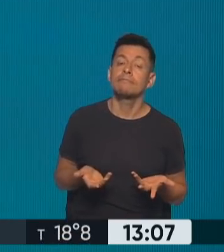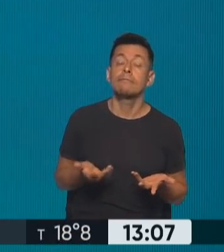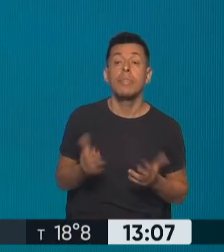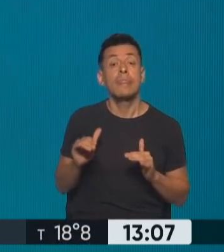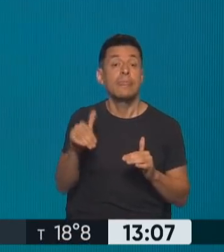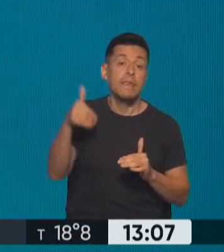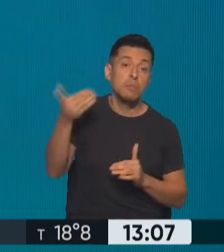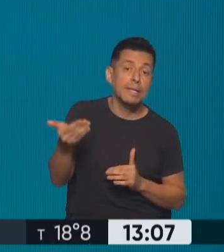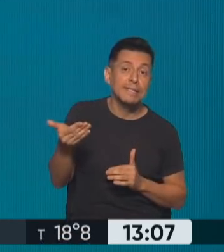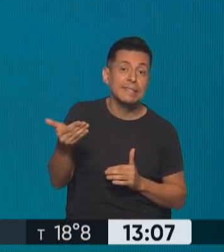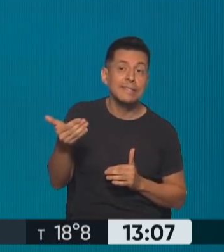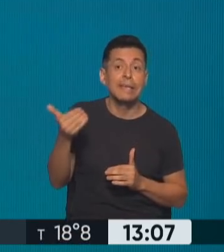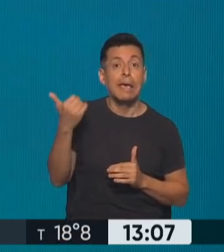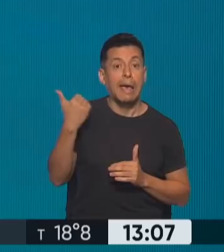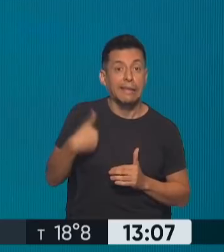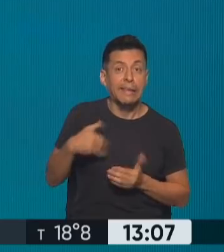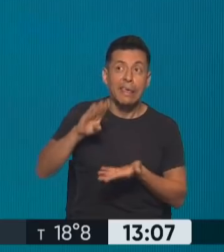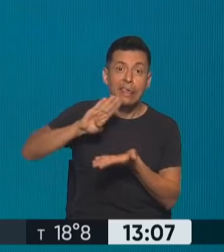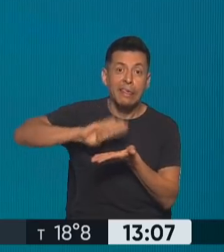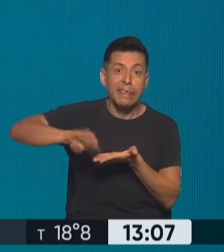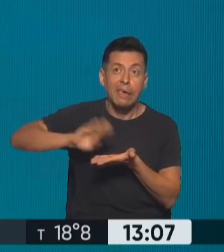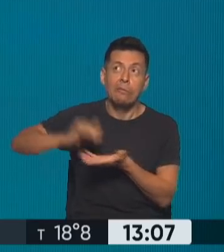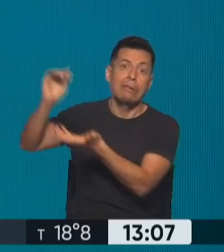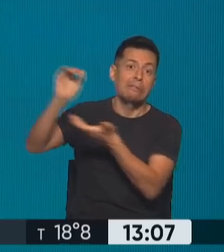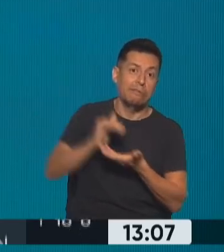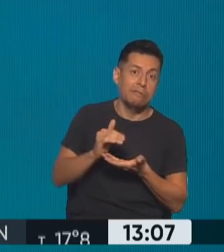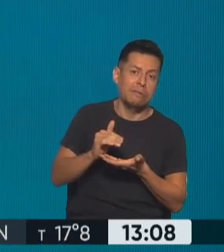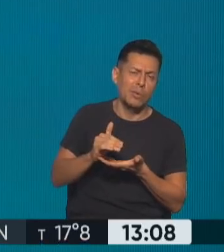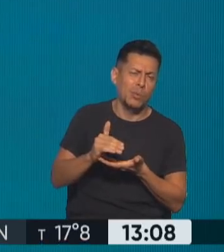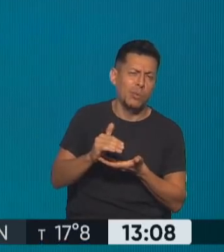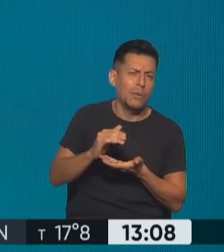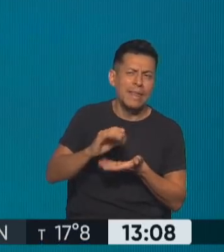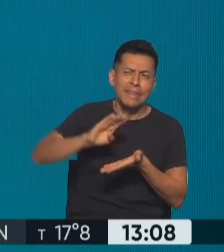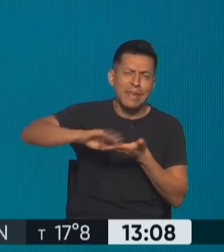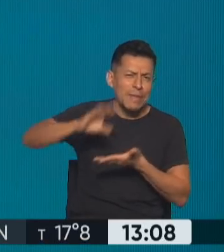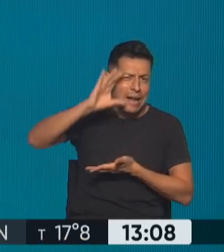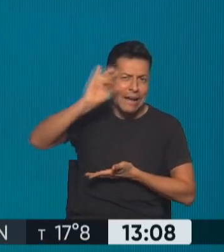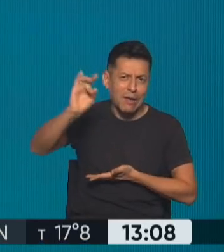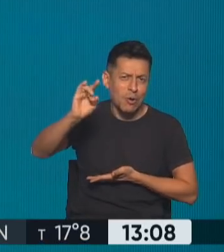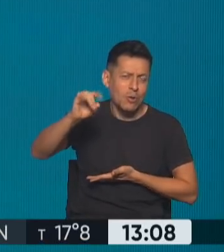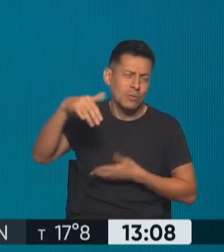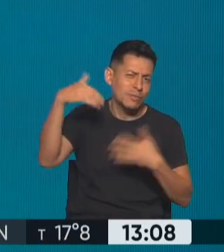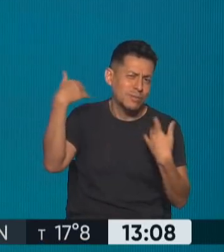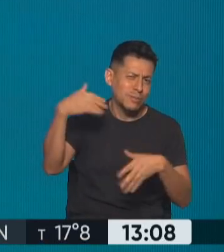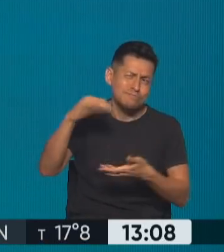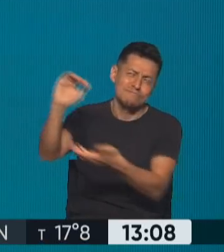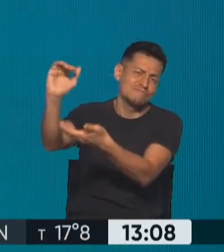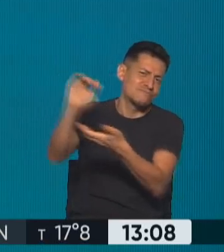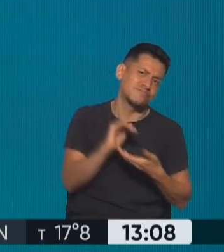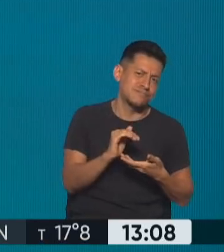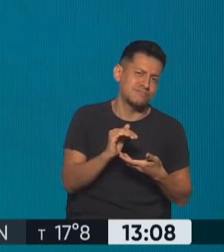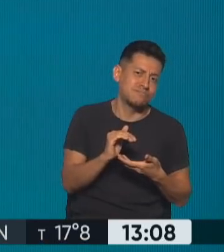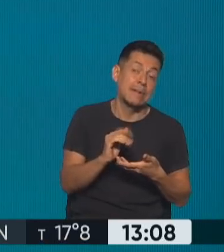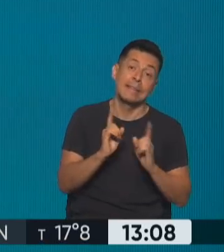después de que nuestro país fue endeudado por el préstamo más grande del que se tenga memoria e